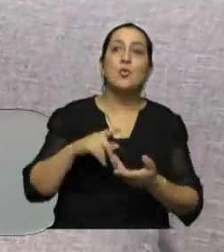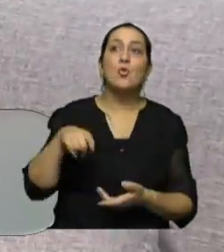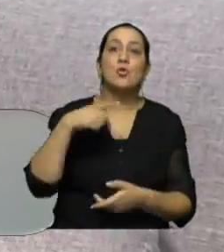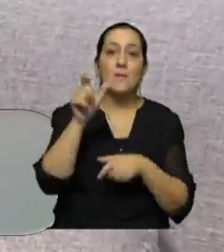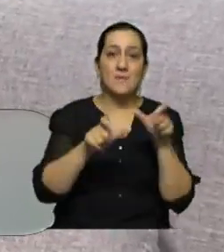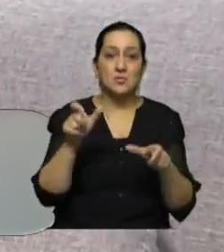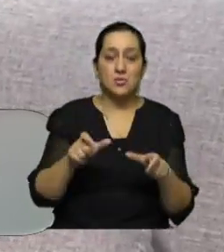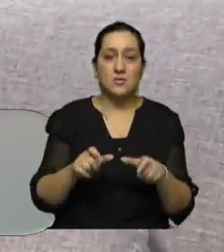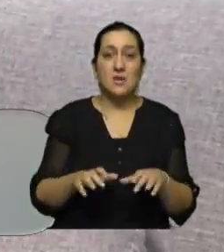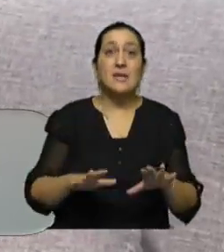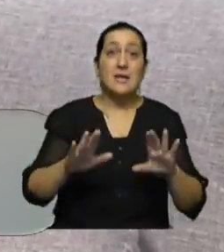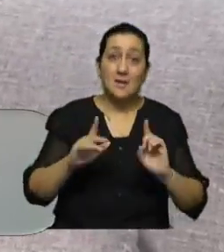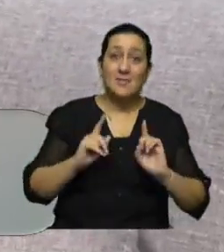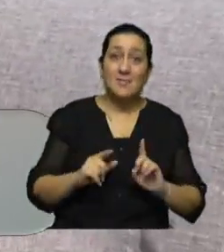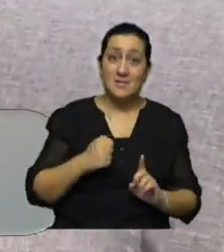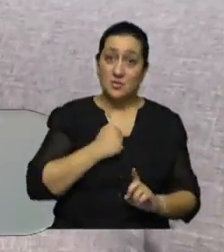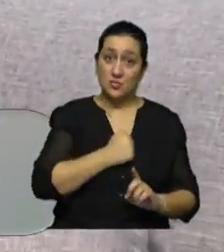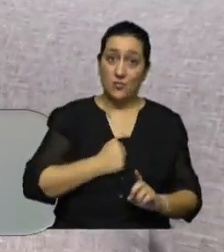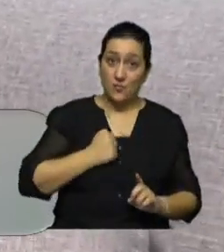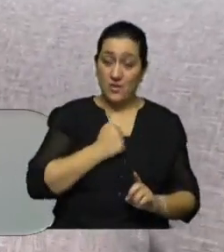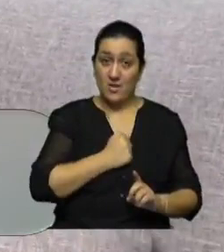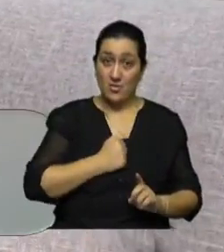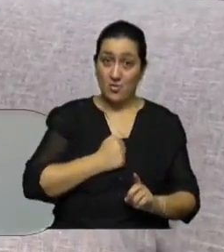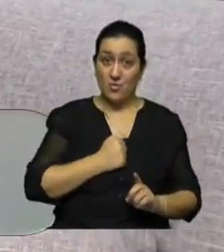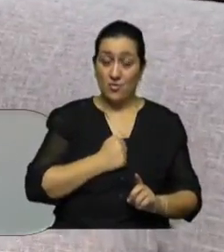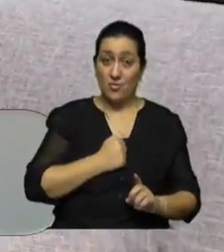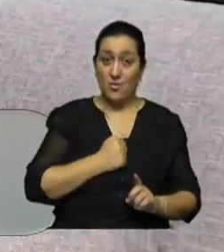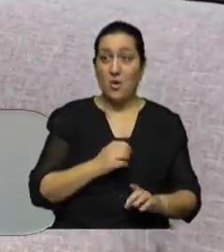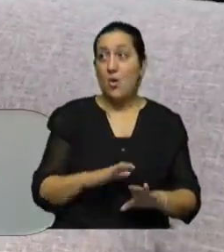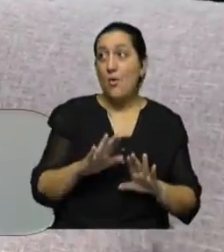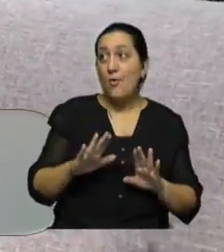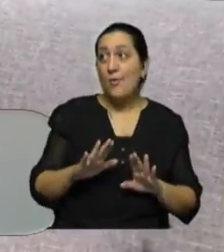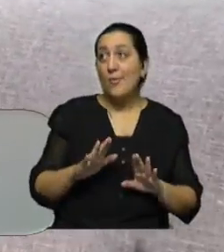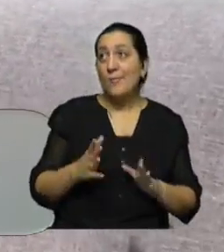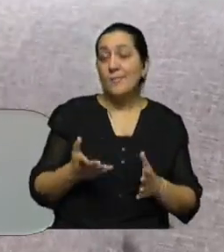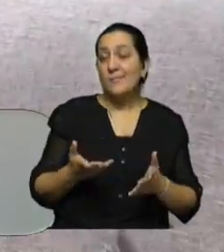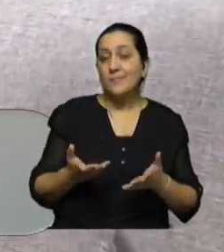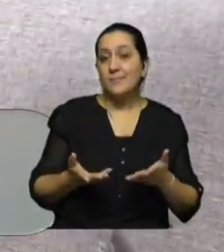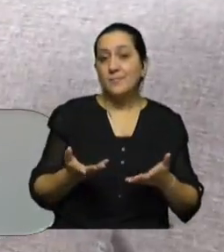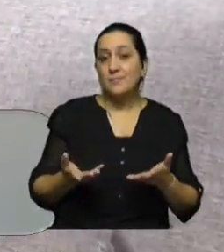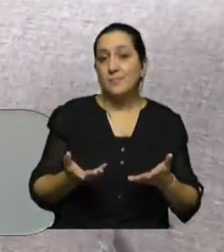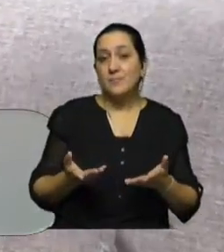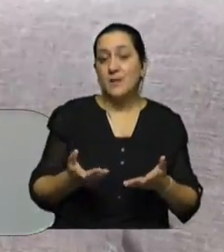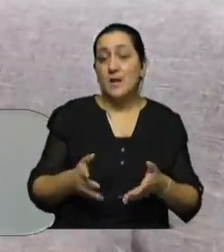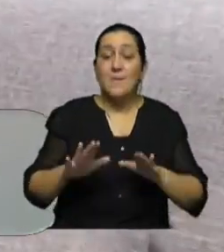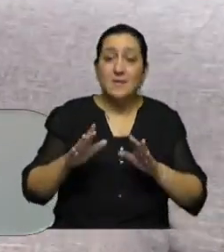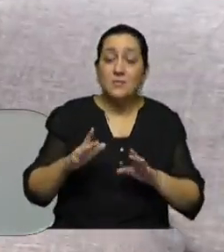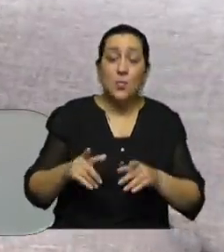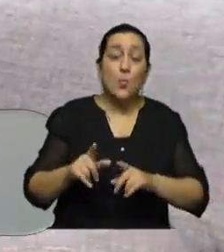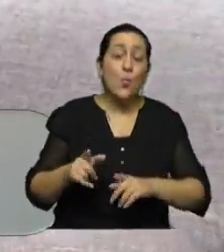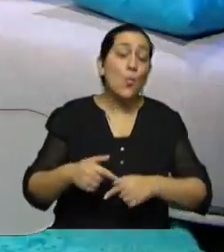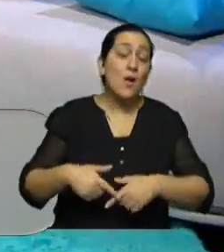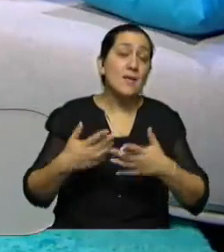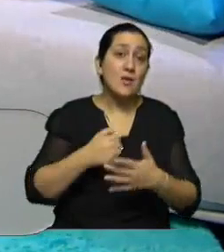personas que capaz que están atravesando por una situación similar o diferente, o capaz que, no sé, que sea lo que sea que están atravesando, para decir juntos y